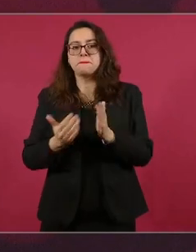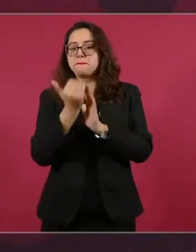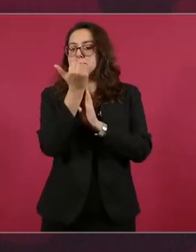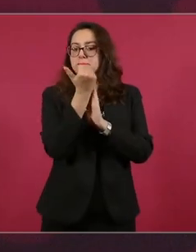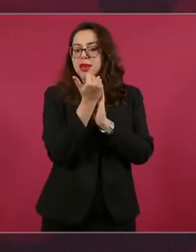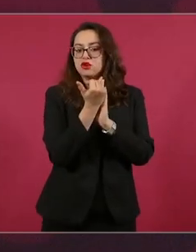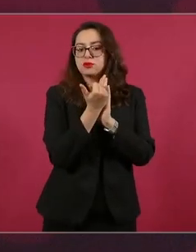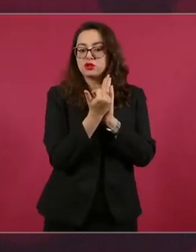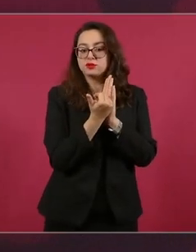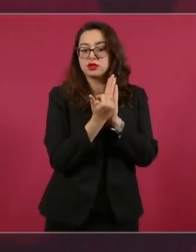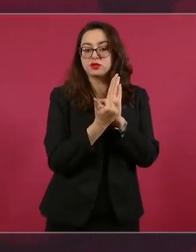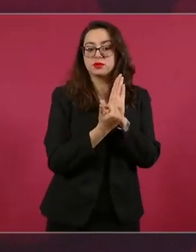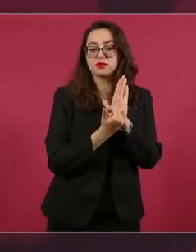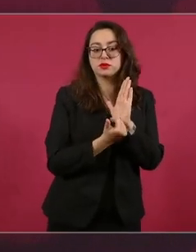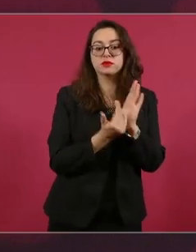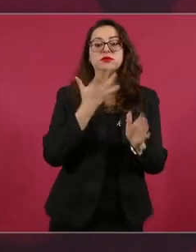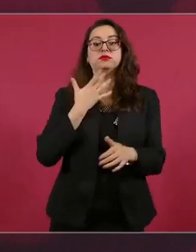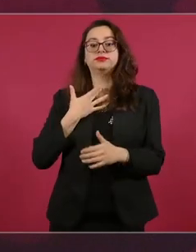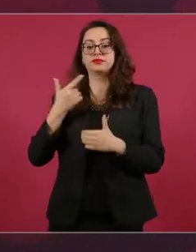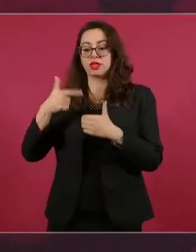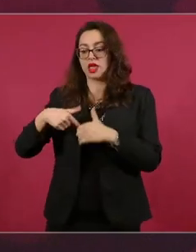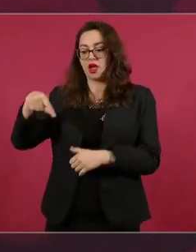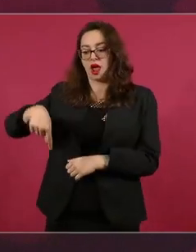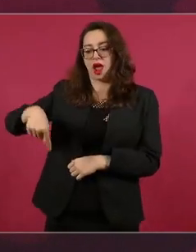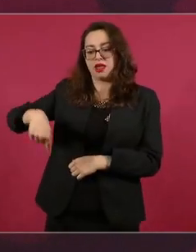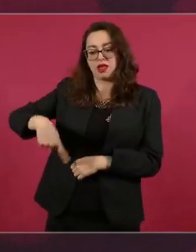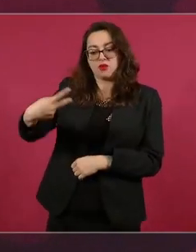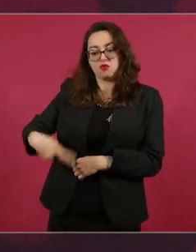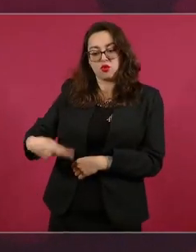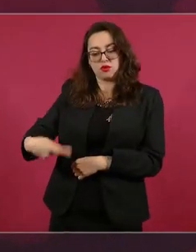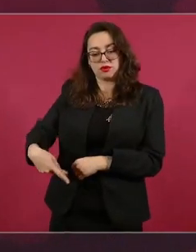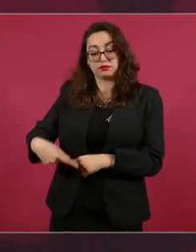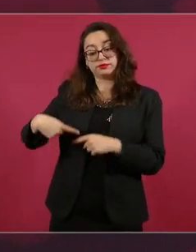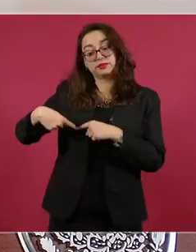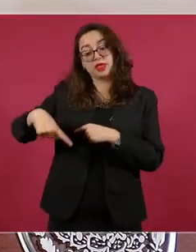México. A finales de este año ya vamos a estar